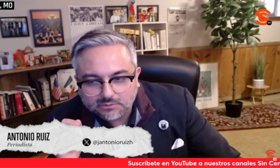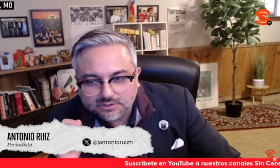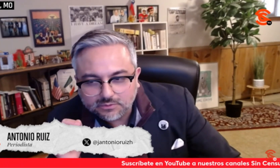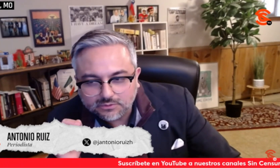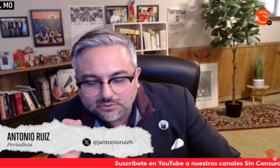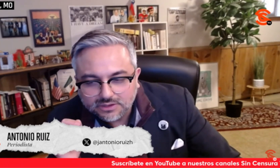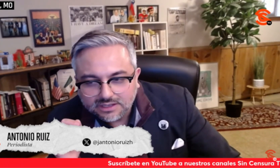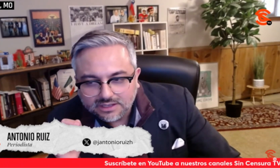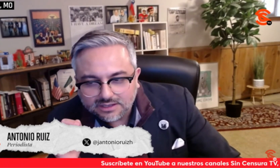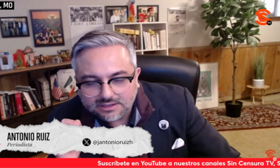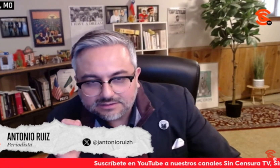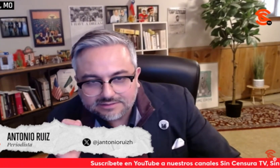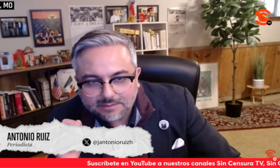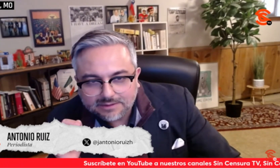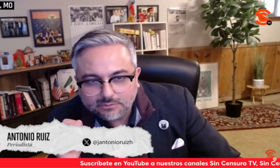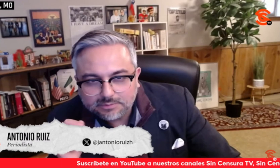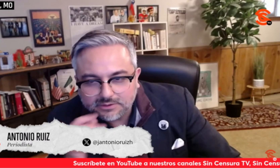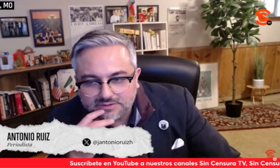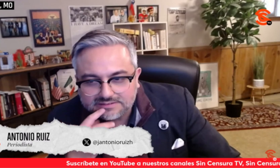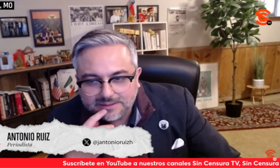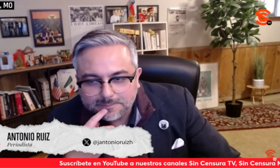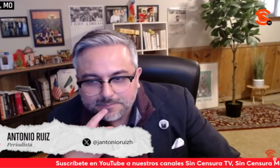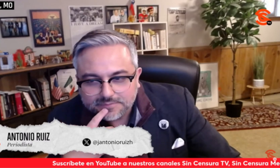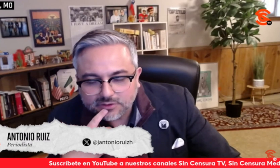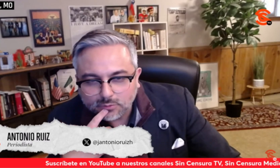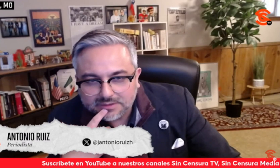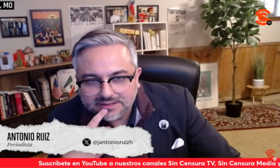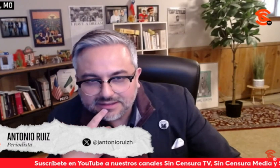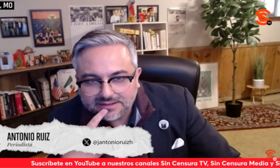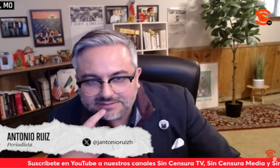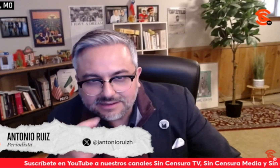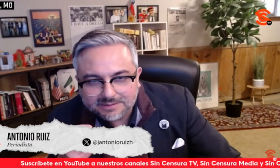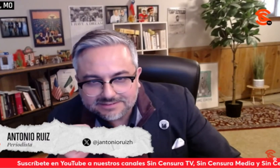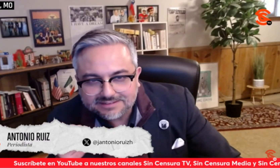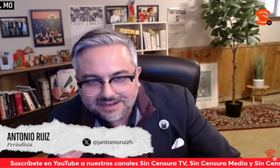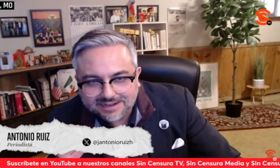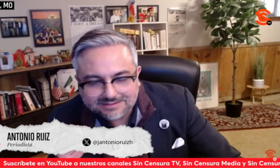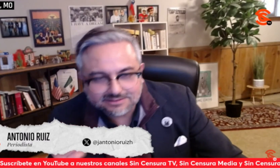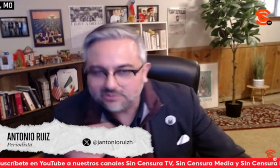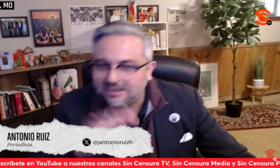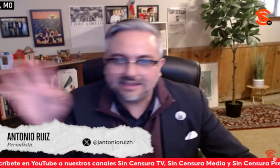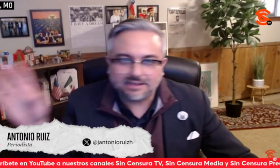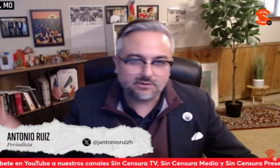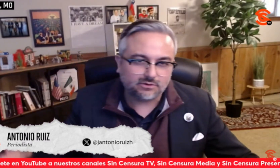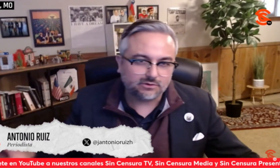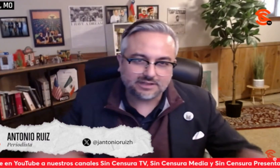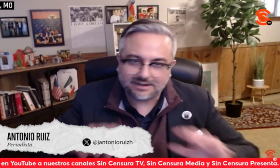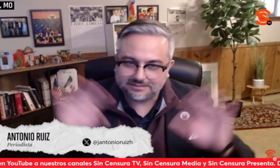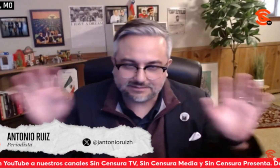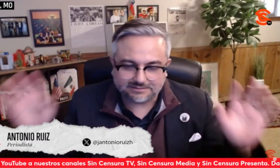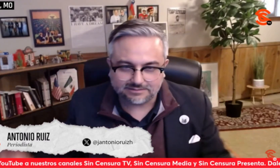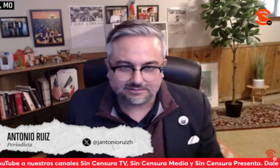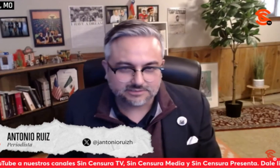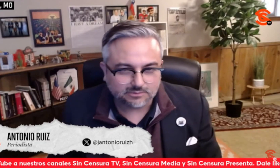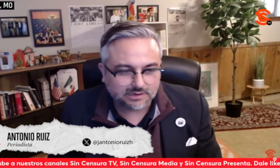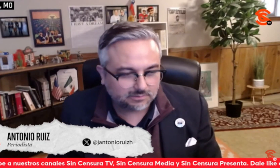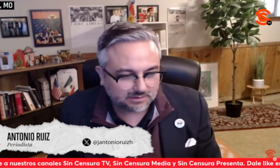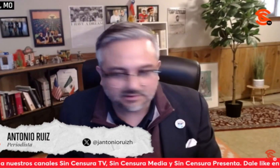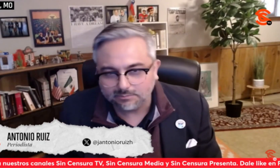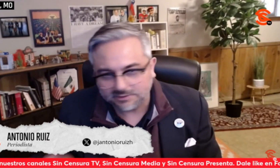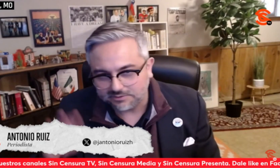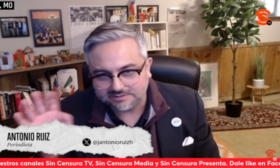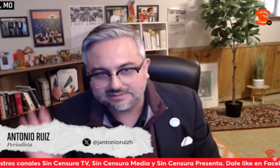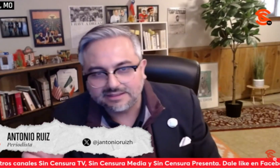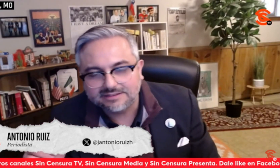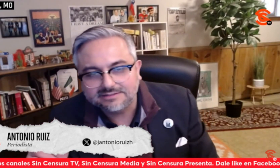Ignacio Taibo II, se habla de un periodista de nombre Silvestre Terrazas, que no tiene nada que ver con los Terrazas de Chihuahua,